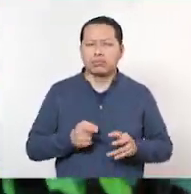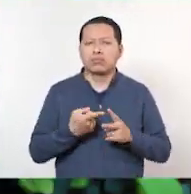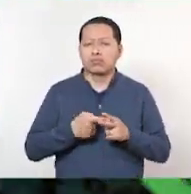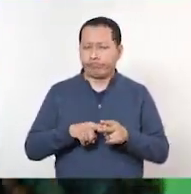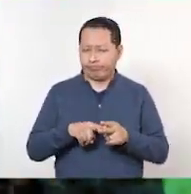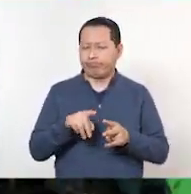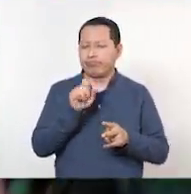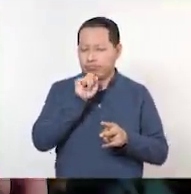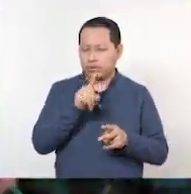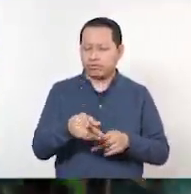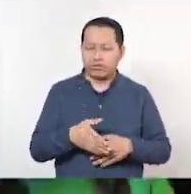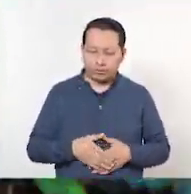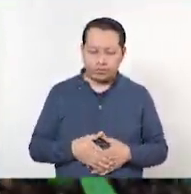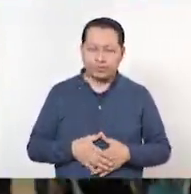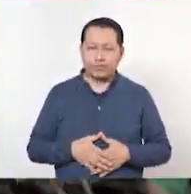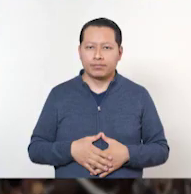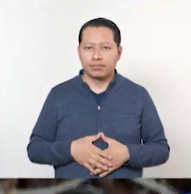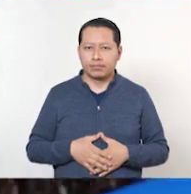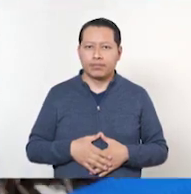relajada y empezamos.